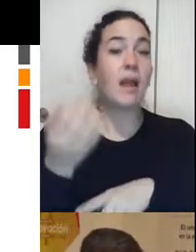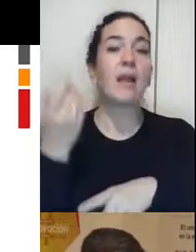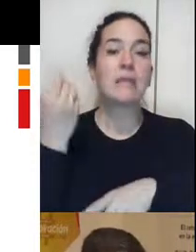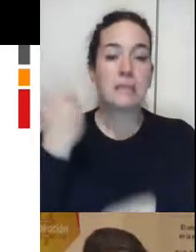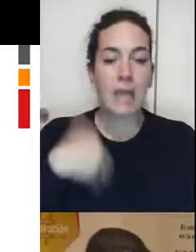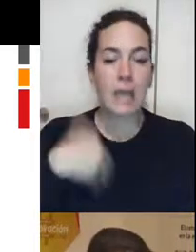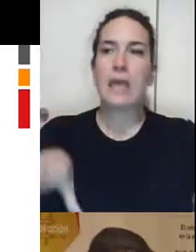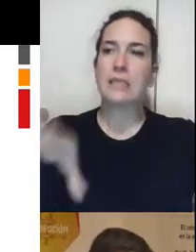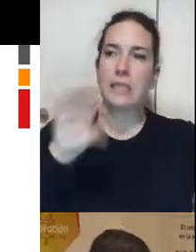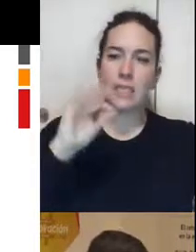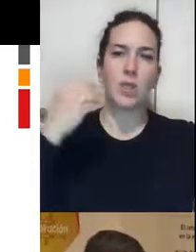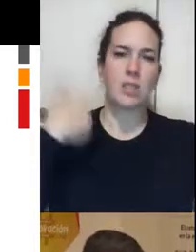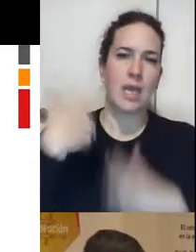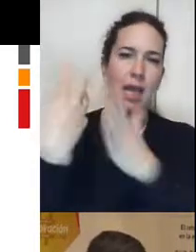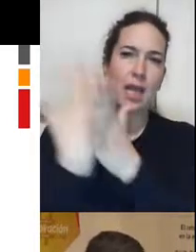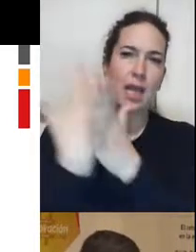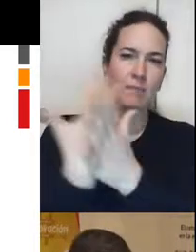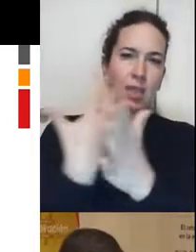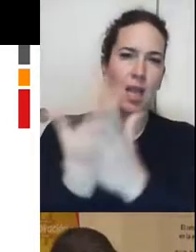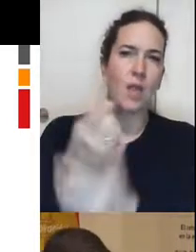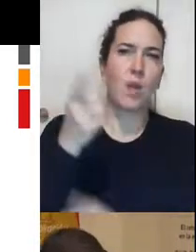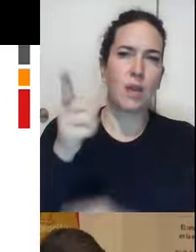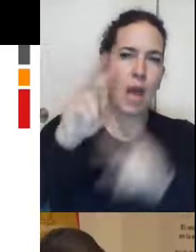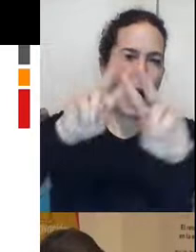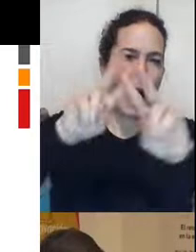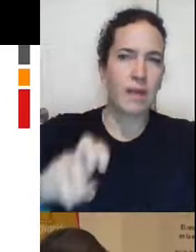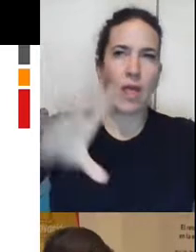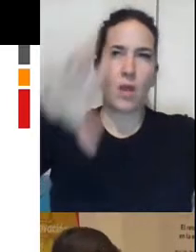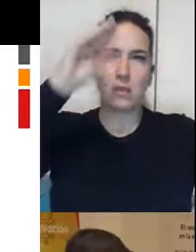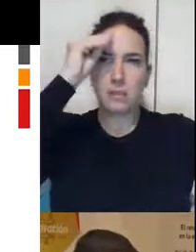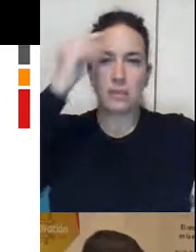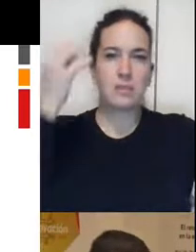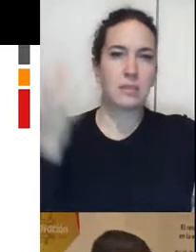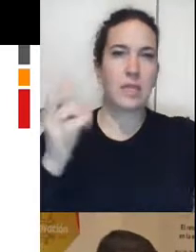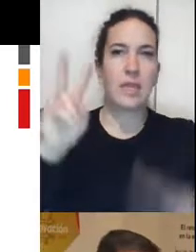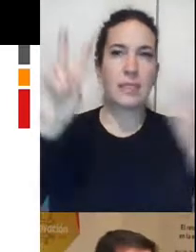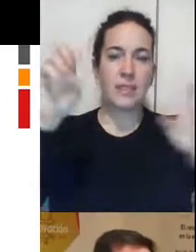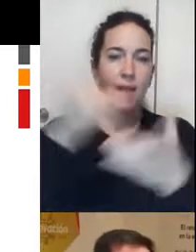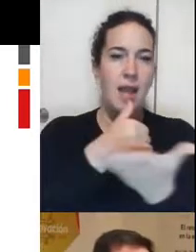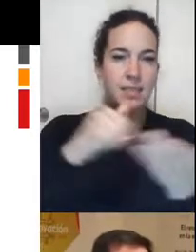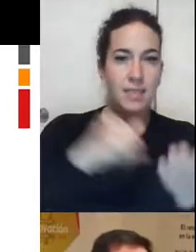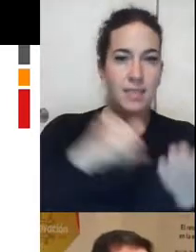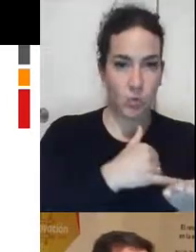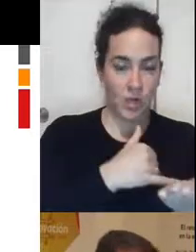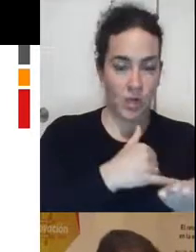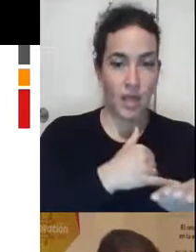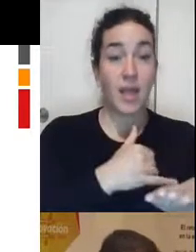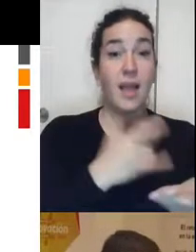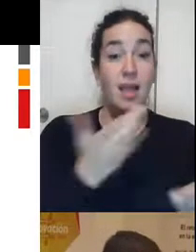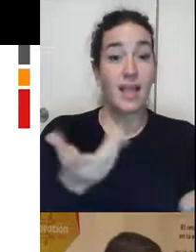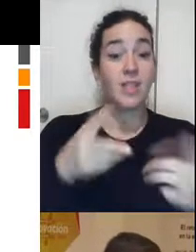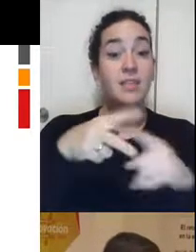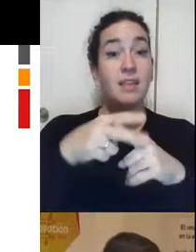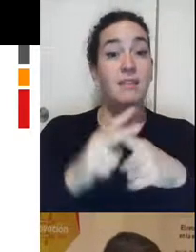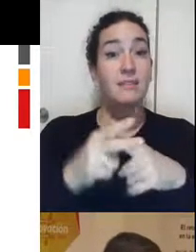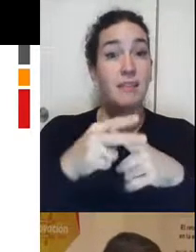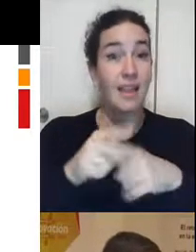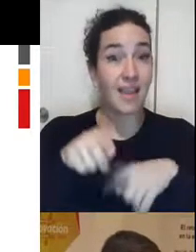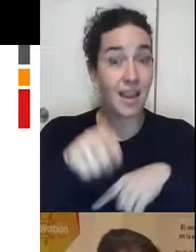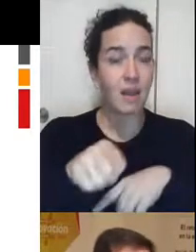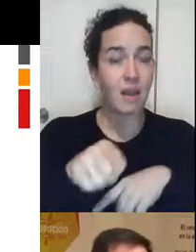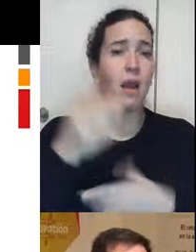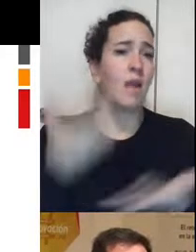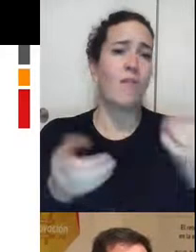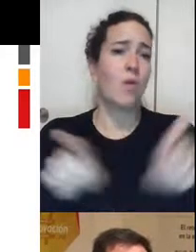comprendido, visto el lo que han estudiado, lo que han analizado y lo que han comprendido del temario de la asignatura, y el taller en sí pues se evalúa como